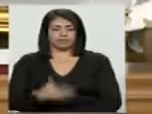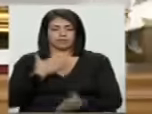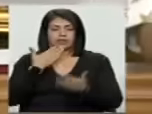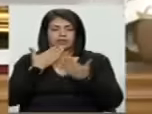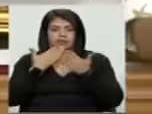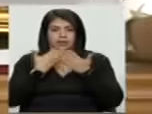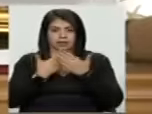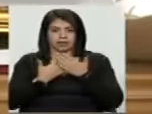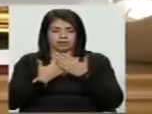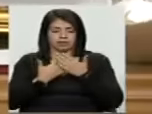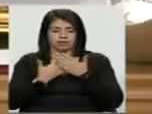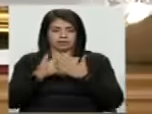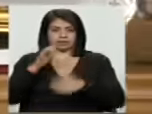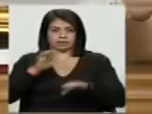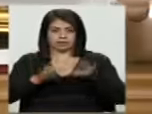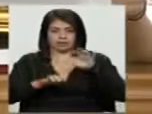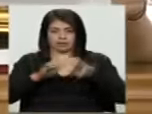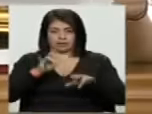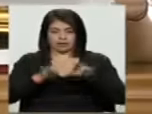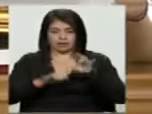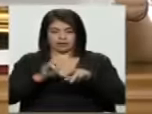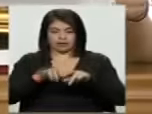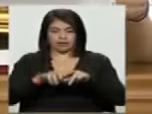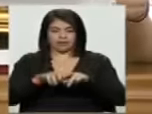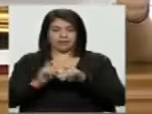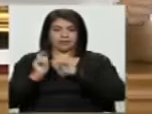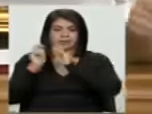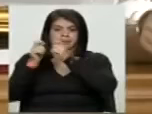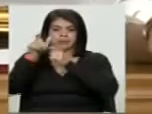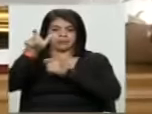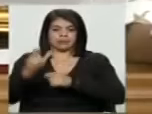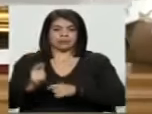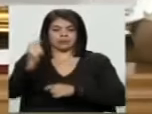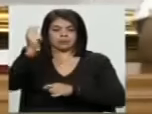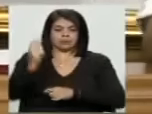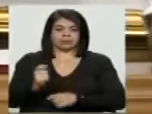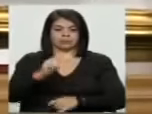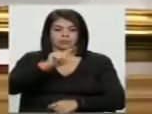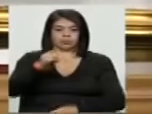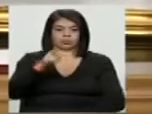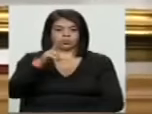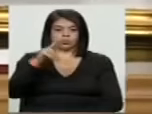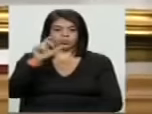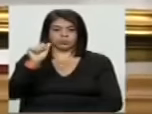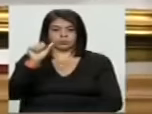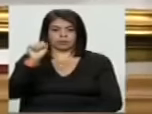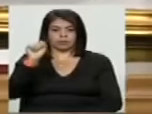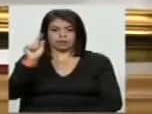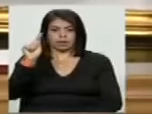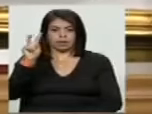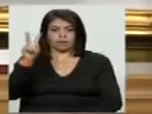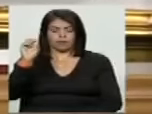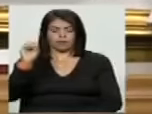Gracias, secretaria. Voy a dejar en el derecho para el diputado Gustavo Yapol.